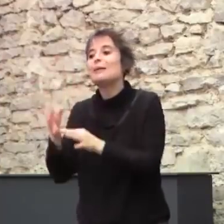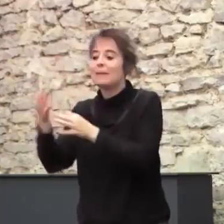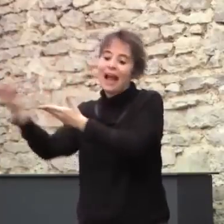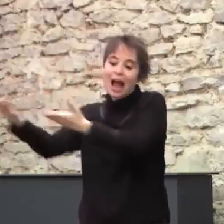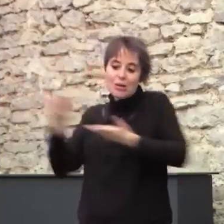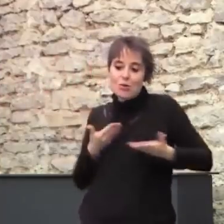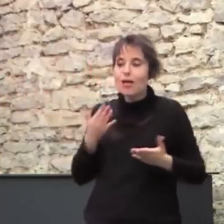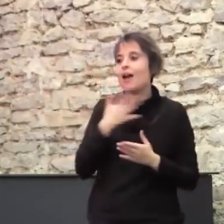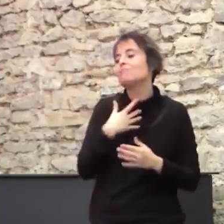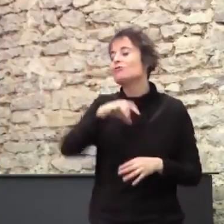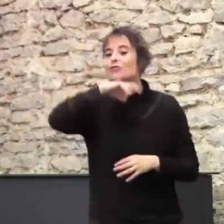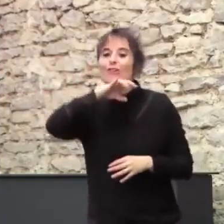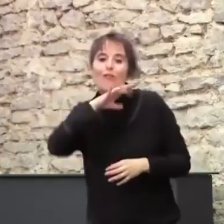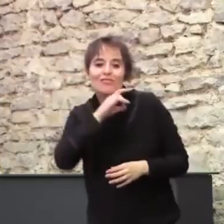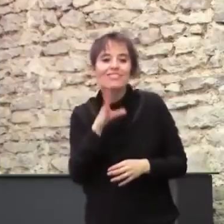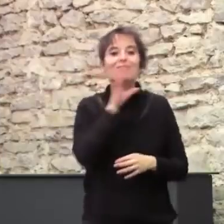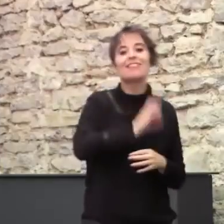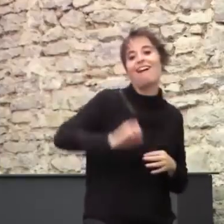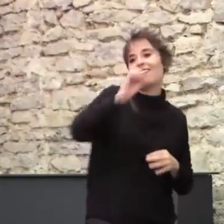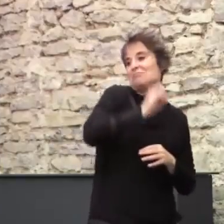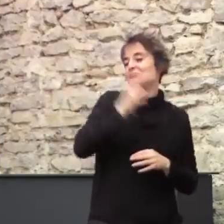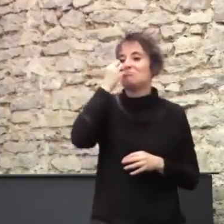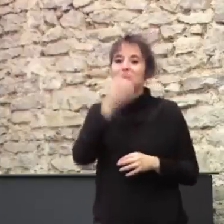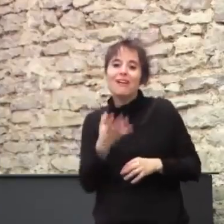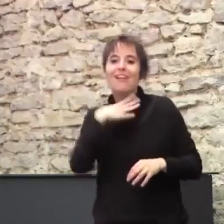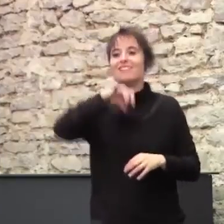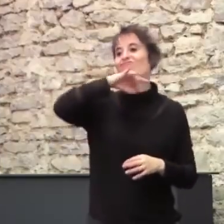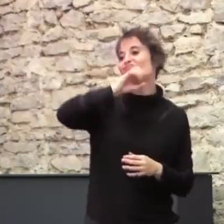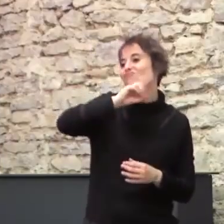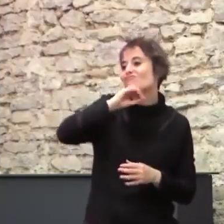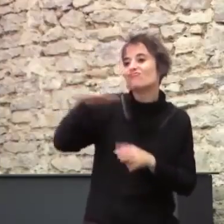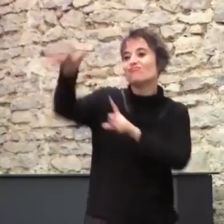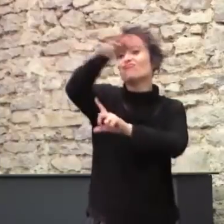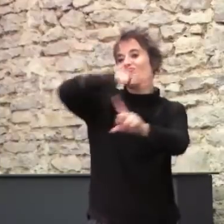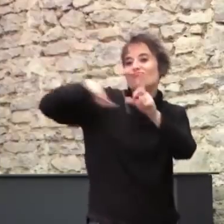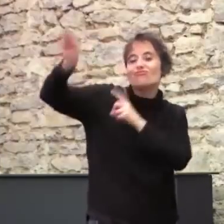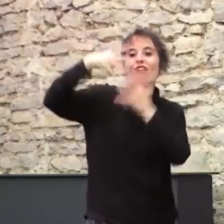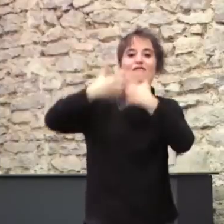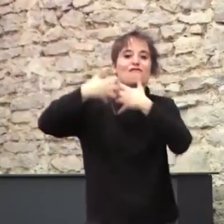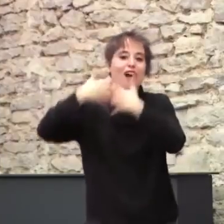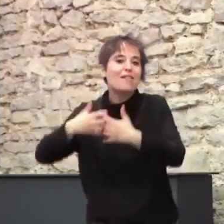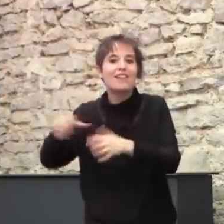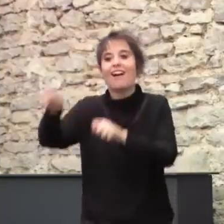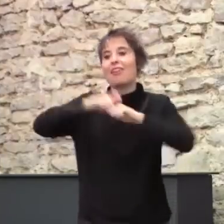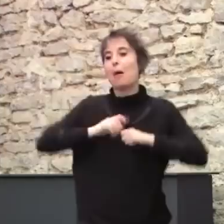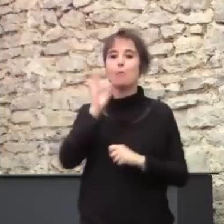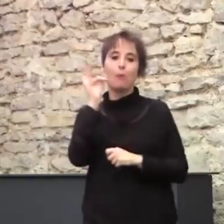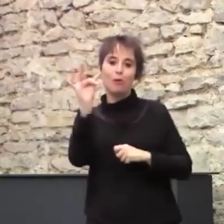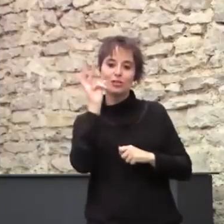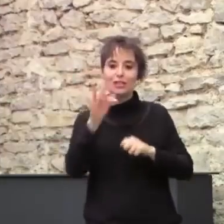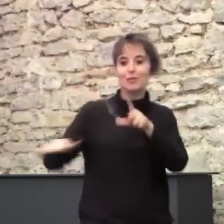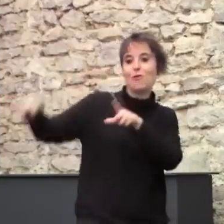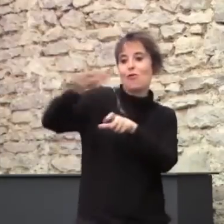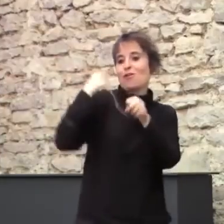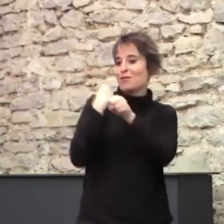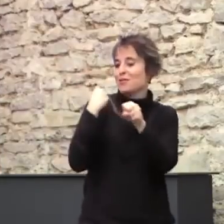ayudar, ¿no? Un buen humor estupendo, canta, alegra el ambiente en la fábrica, en la oficina, en el espacio